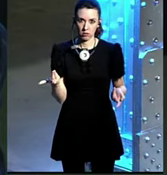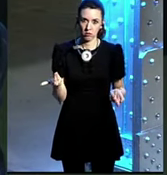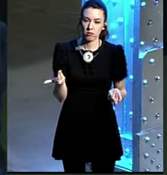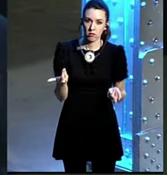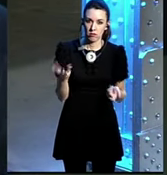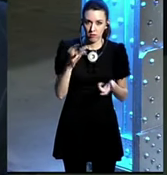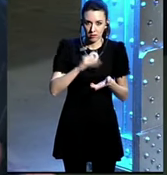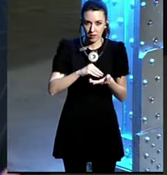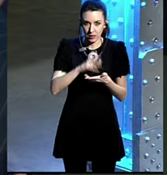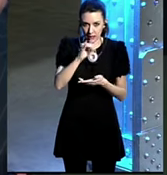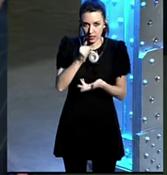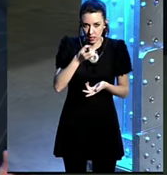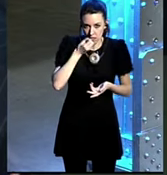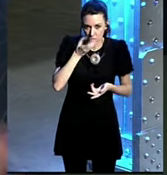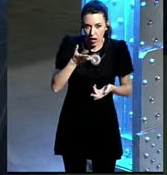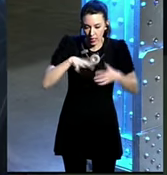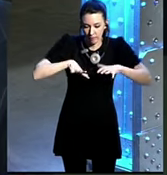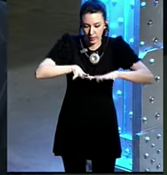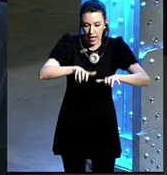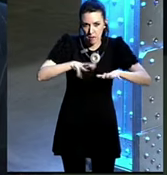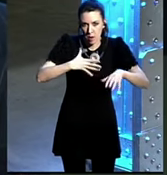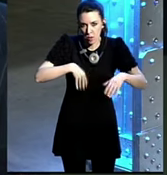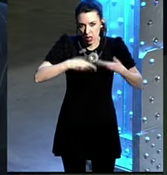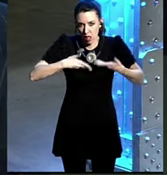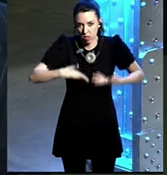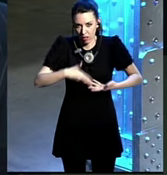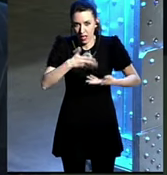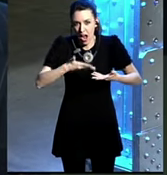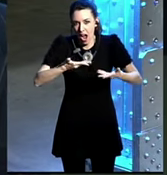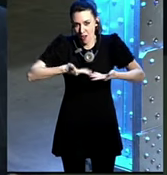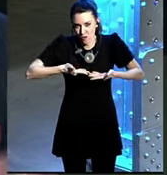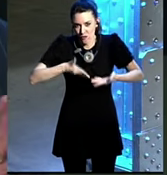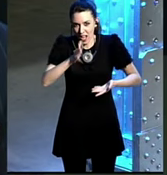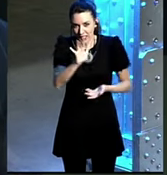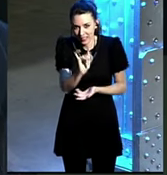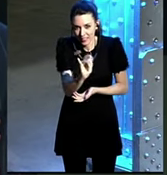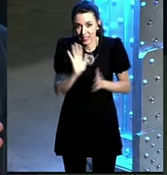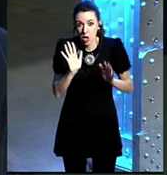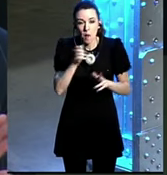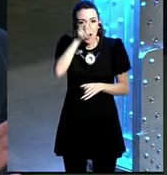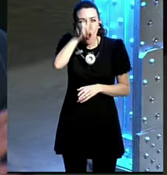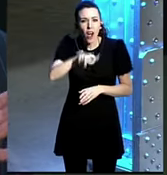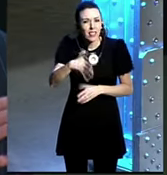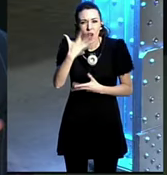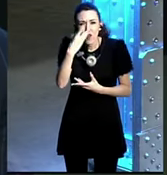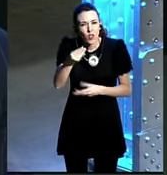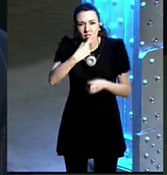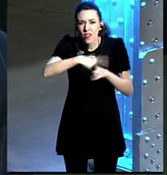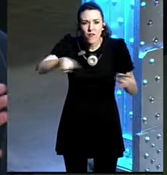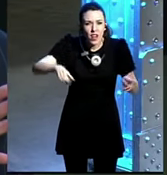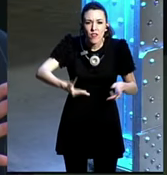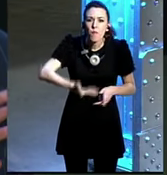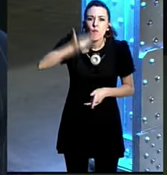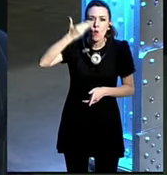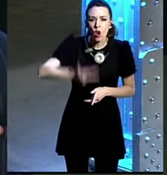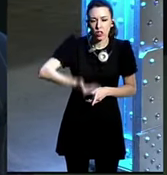veces, bueno, sí, una buena terapia de masaje te puede ayudar, pero la gente no entiende esta diferencia tan